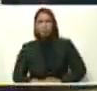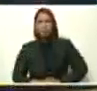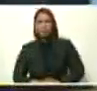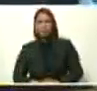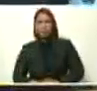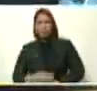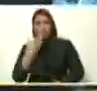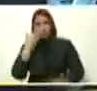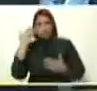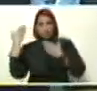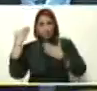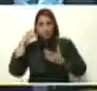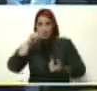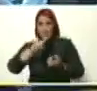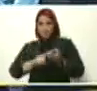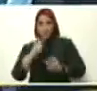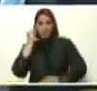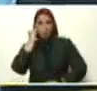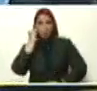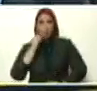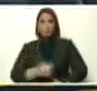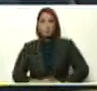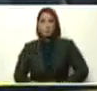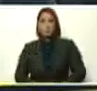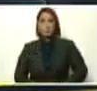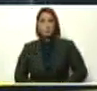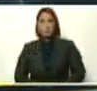Marcia Moreno de Marcano.